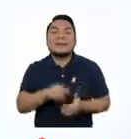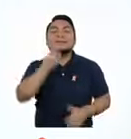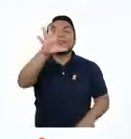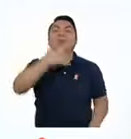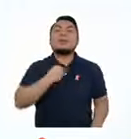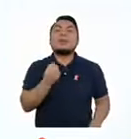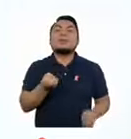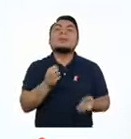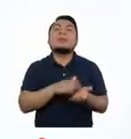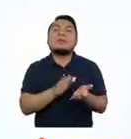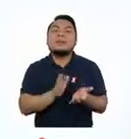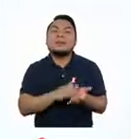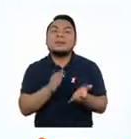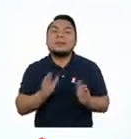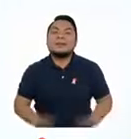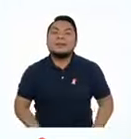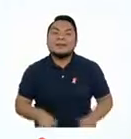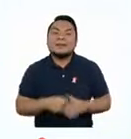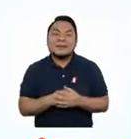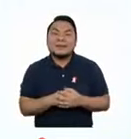5 años.